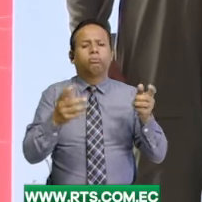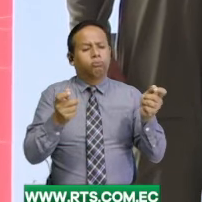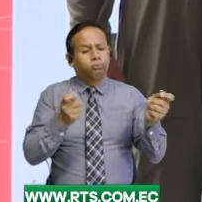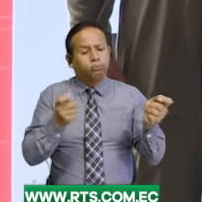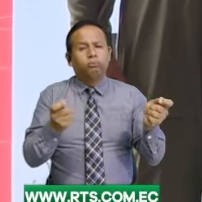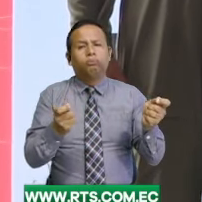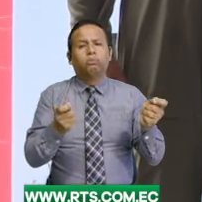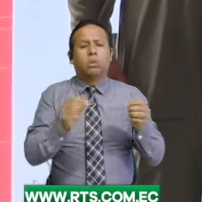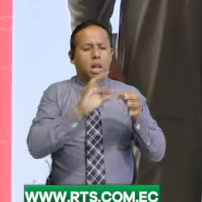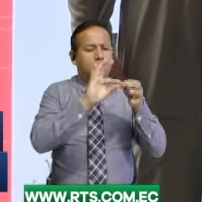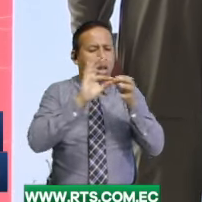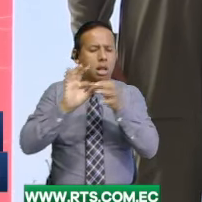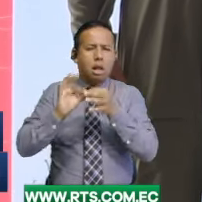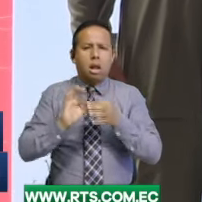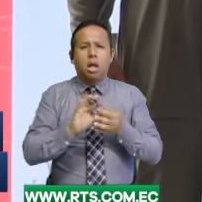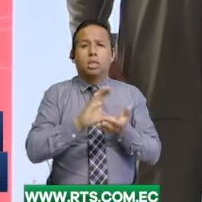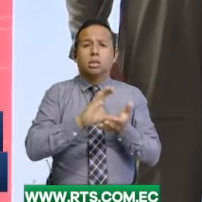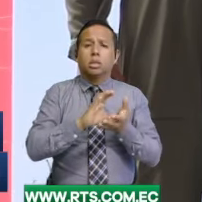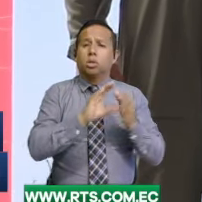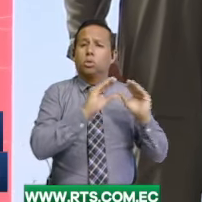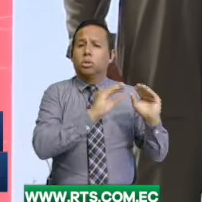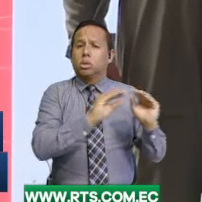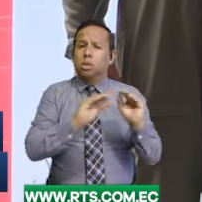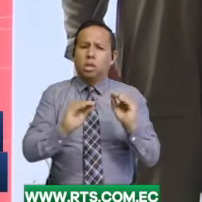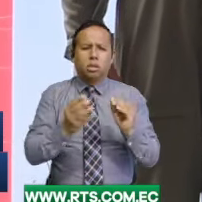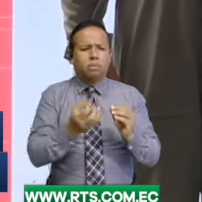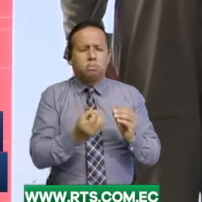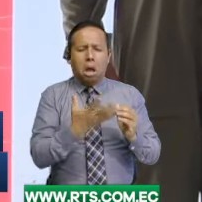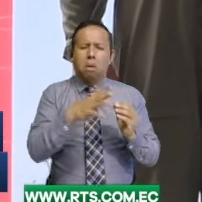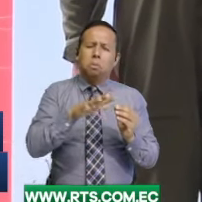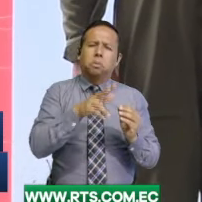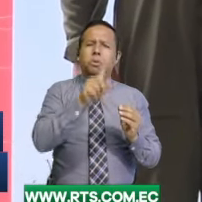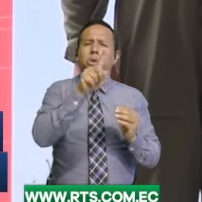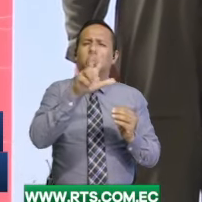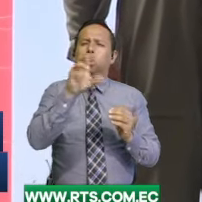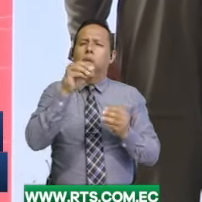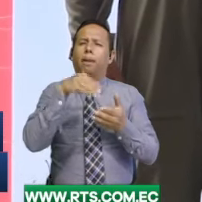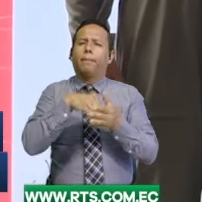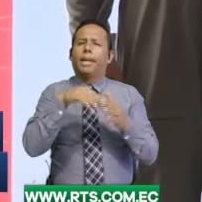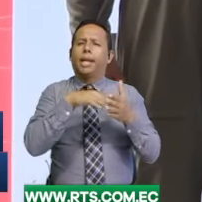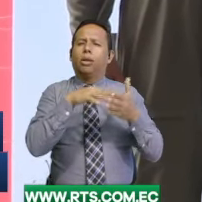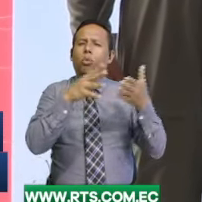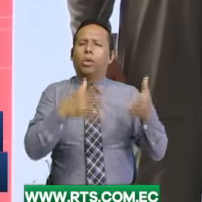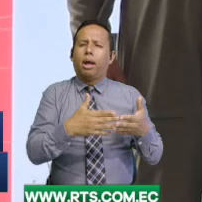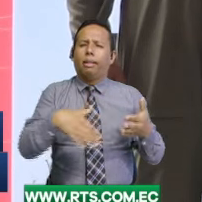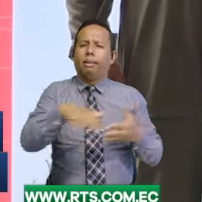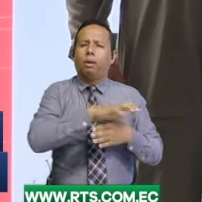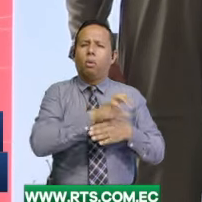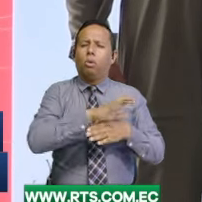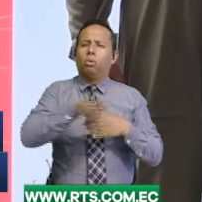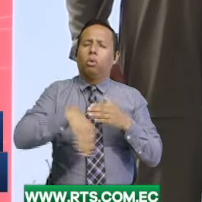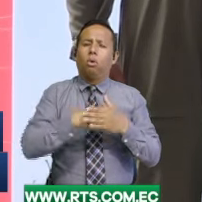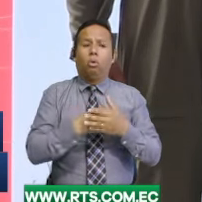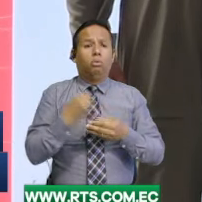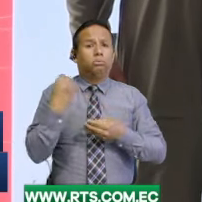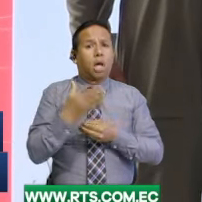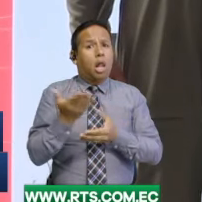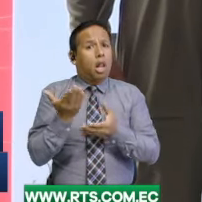urgente. Centros de enseñanza, donde se educan por lo menos 130.000 estudiantes de todo el país, donde además recibirán